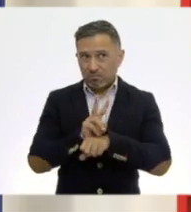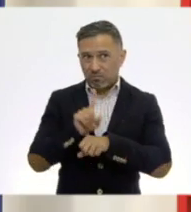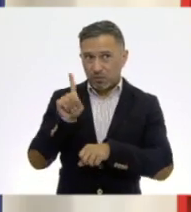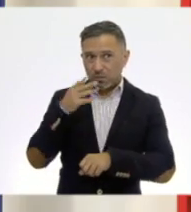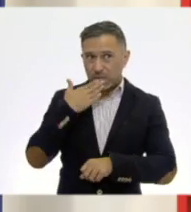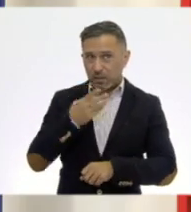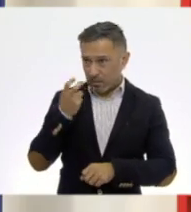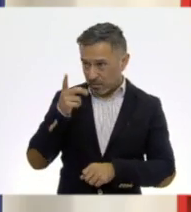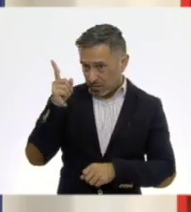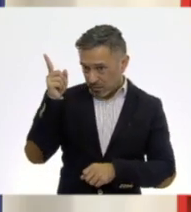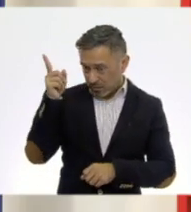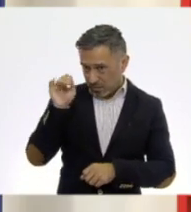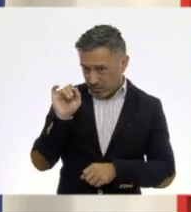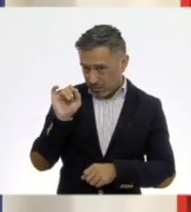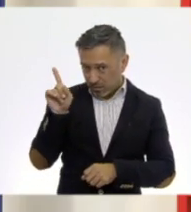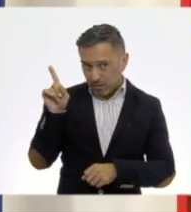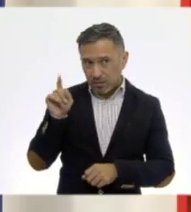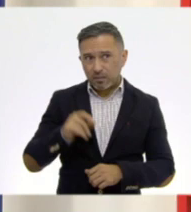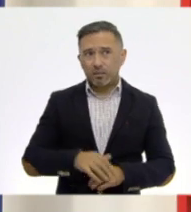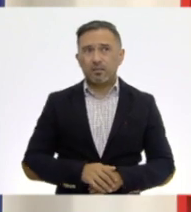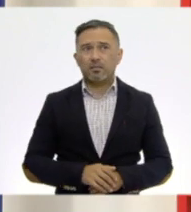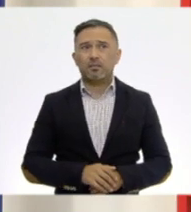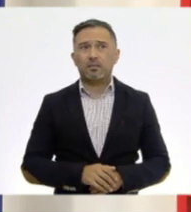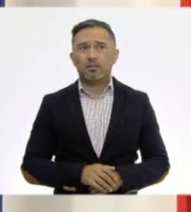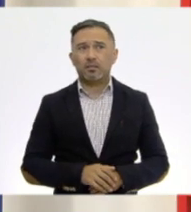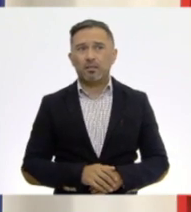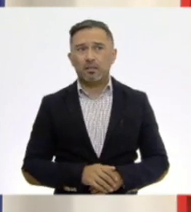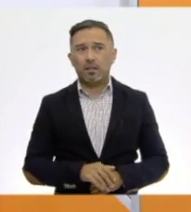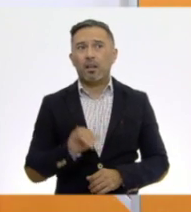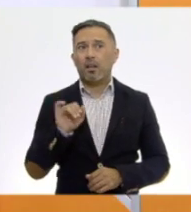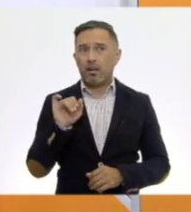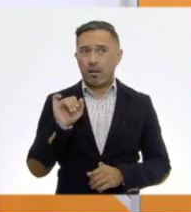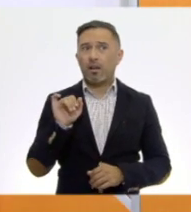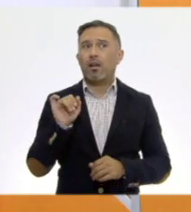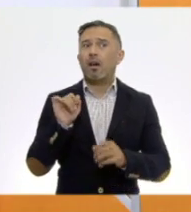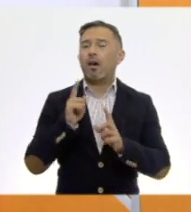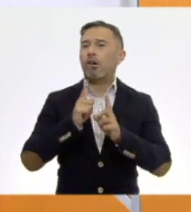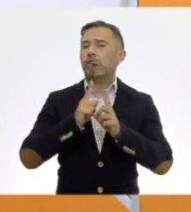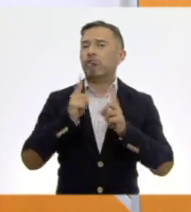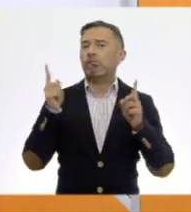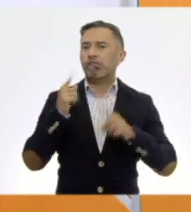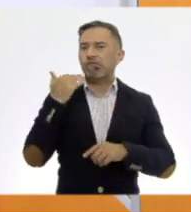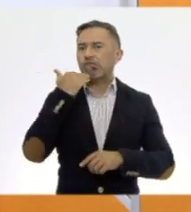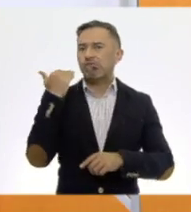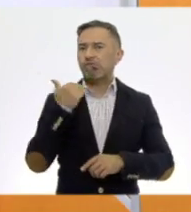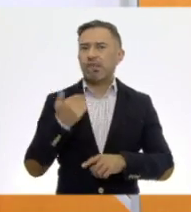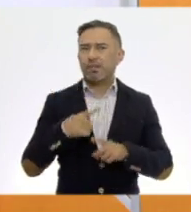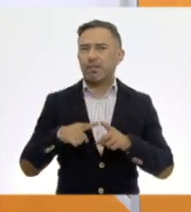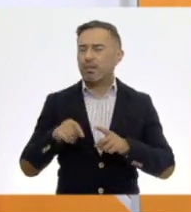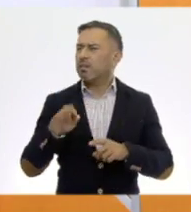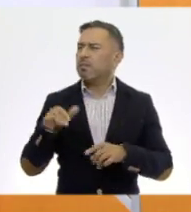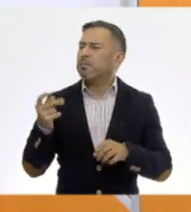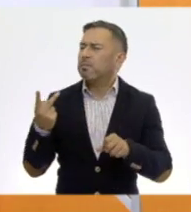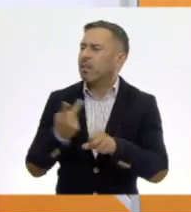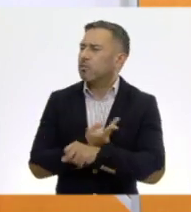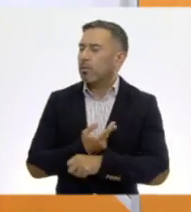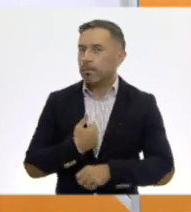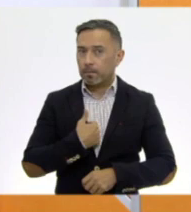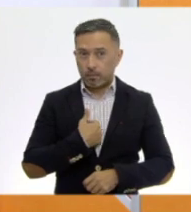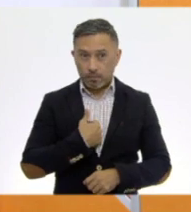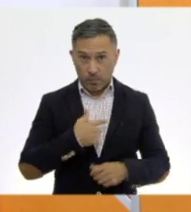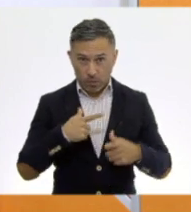Sí. Ah. Sus longitudes son diferentes. ¿Sabes qué pasó? ¿Qué te pasó? Que mi lupa